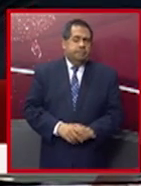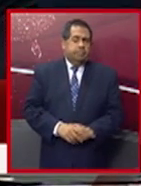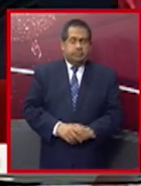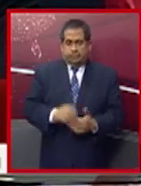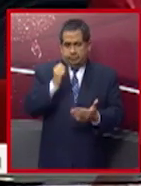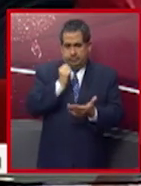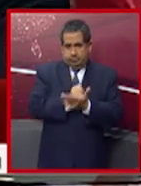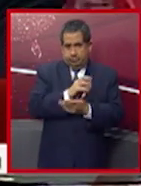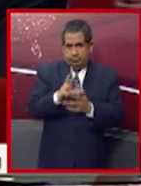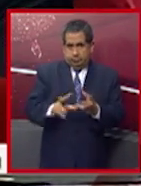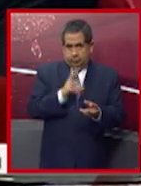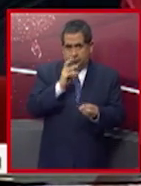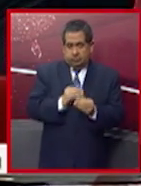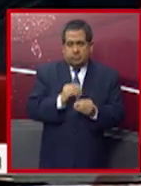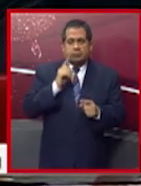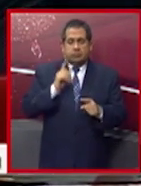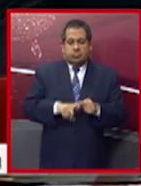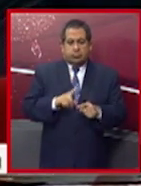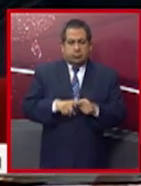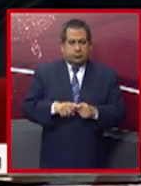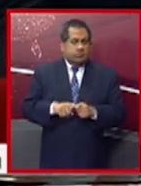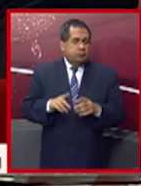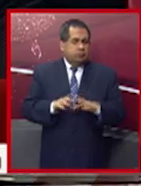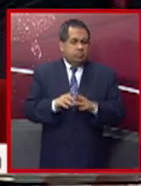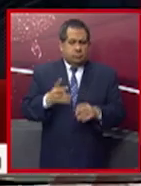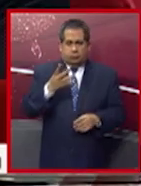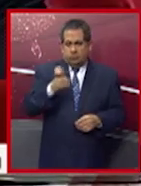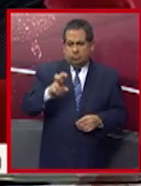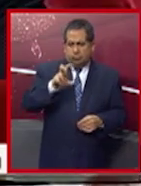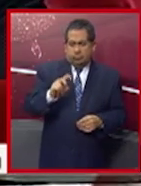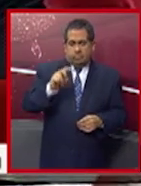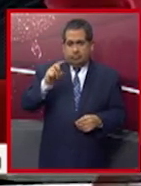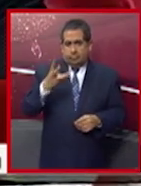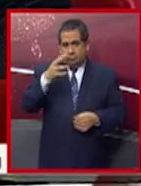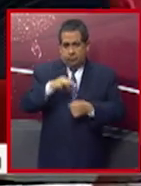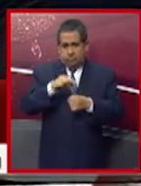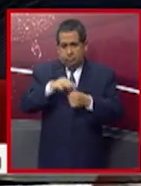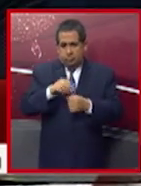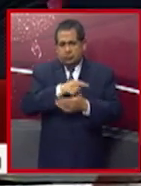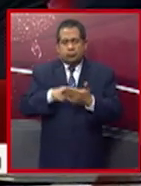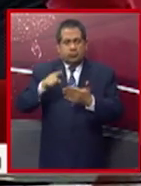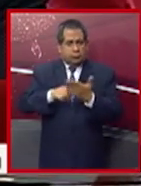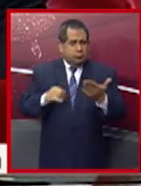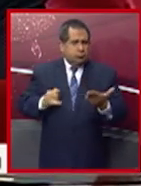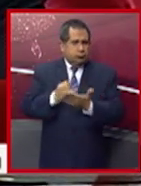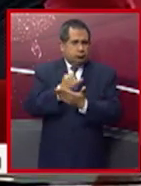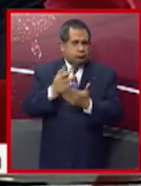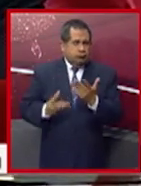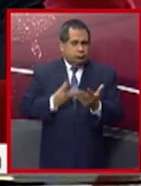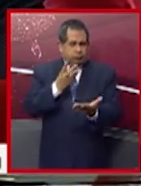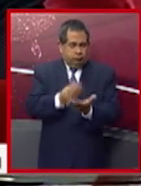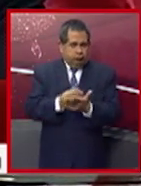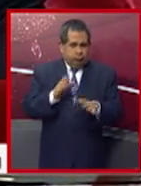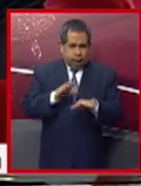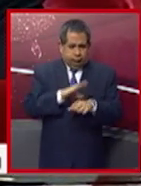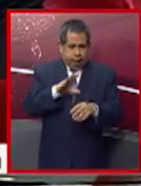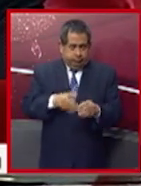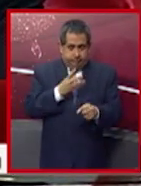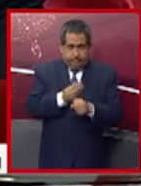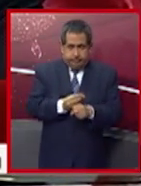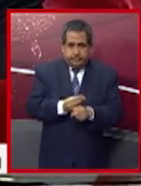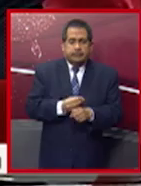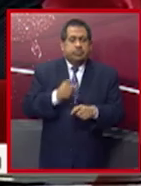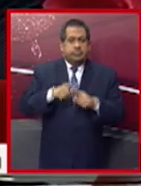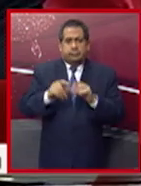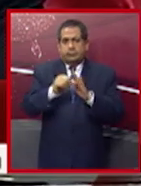Aprobado en lo general y en lo particular por 433 votos el proyecto de decreto por el que se reforma y adiciona